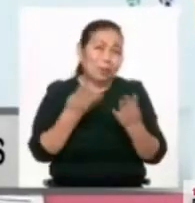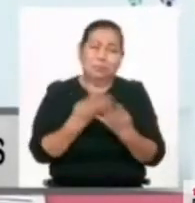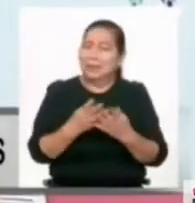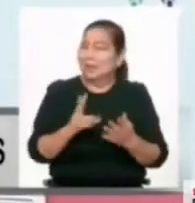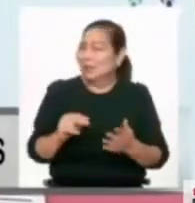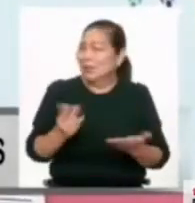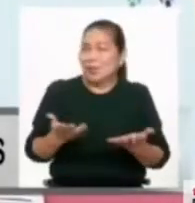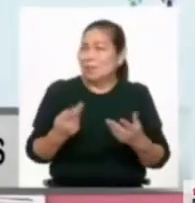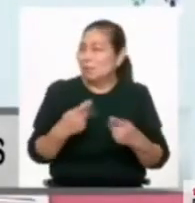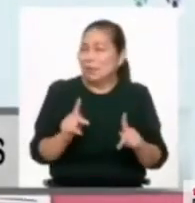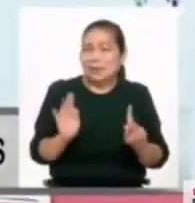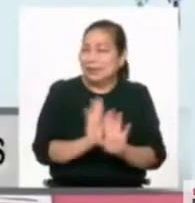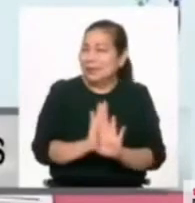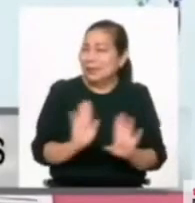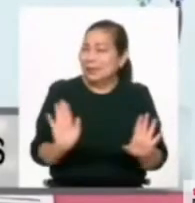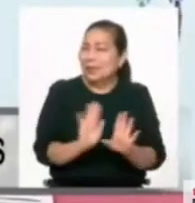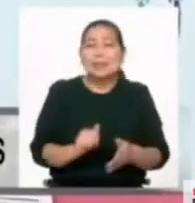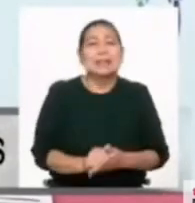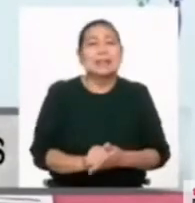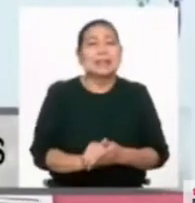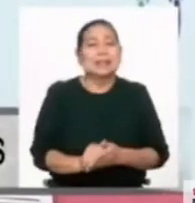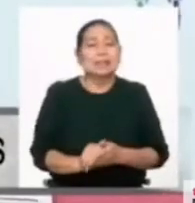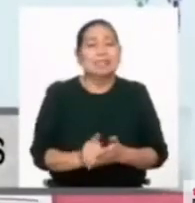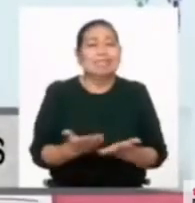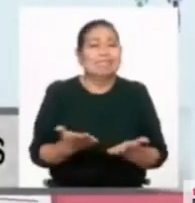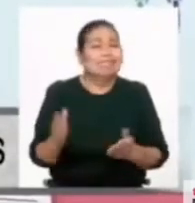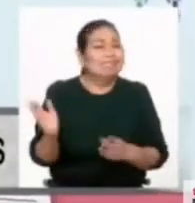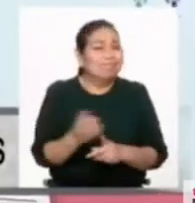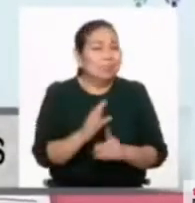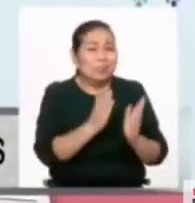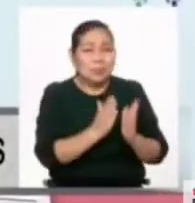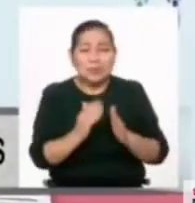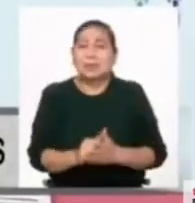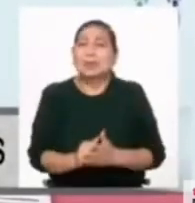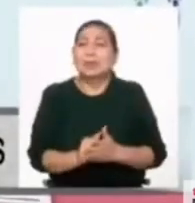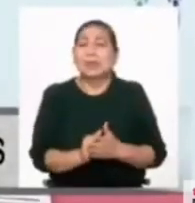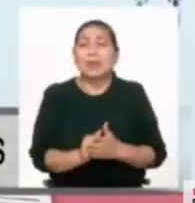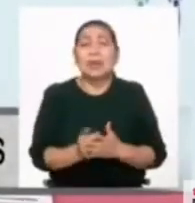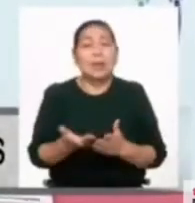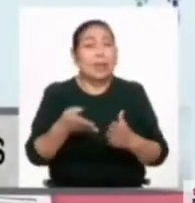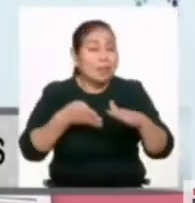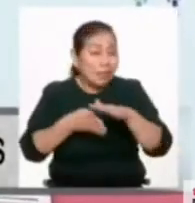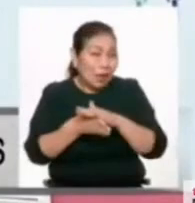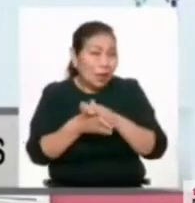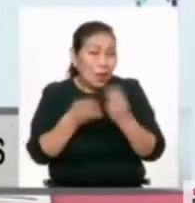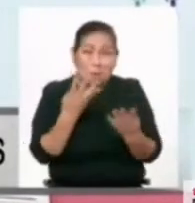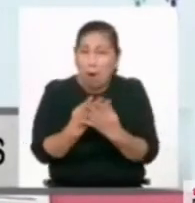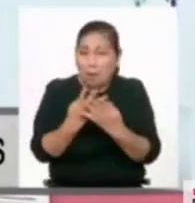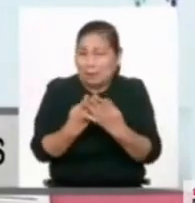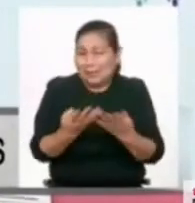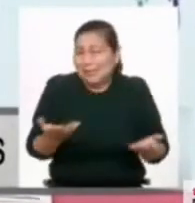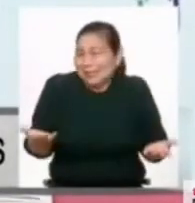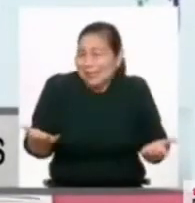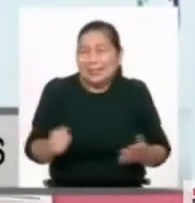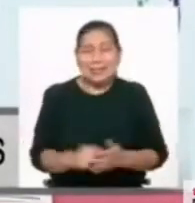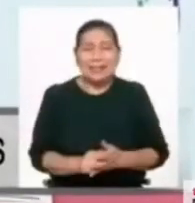se va a permitir que se estén cometiendo delitos que se organizan desde los penales, desde dentro de los